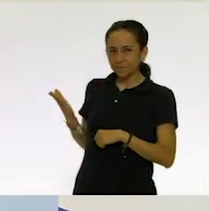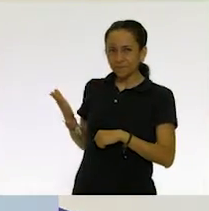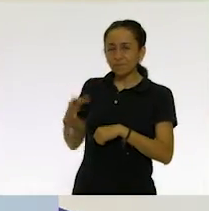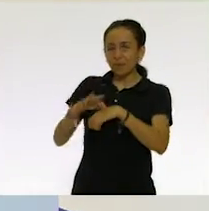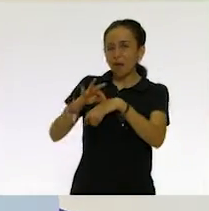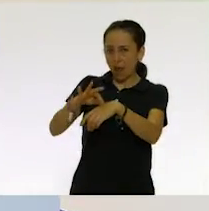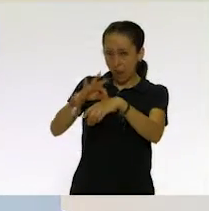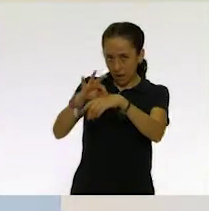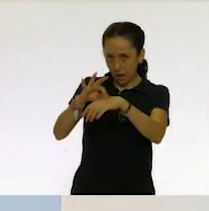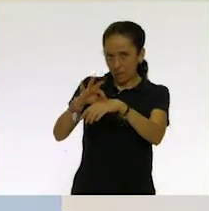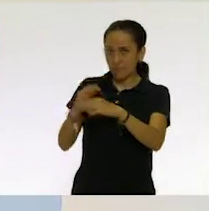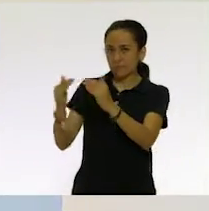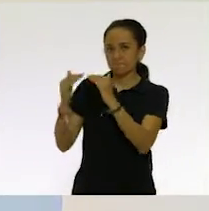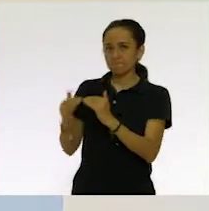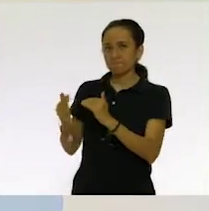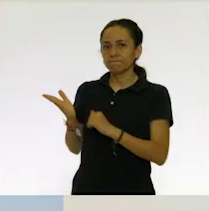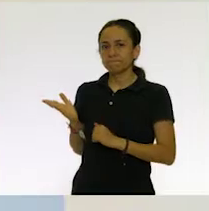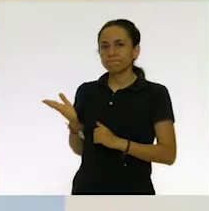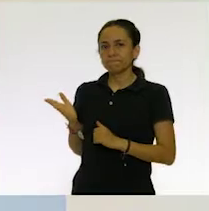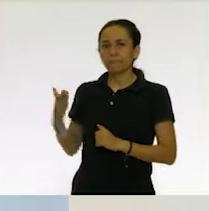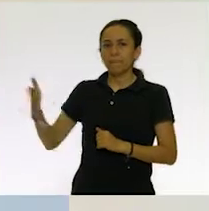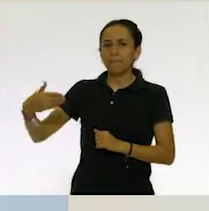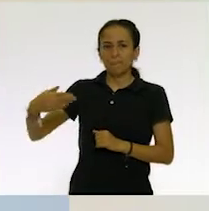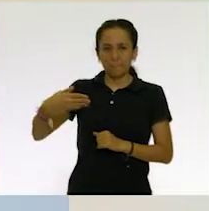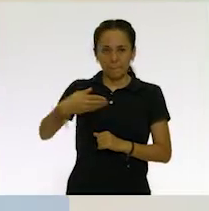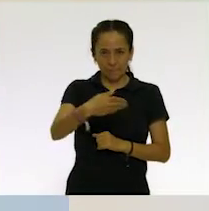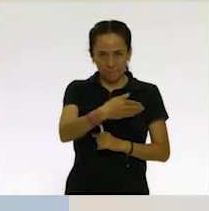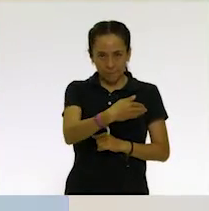Sí. Pescado...